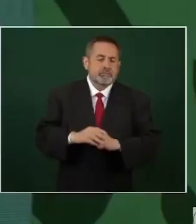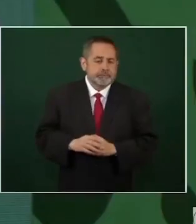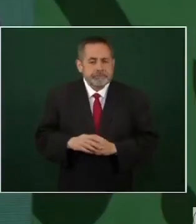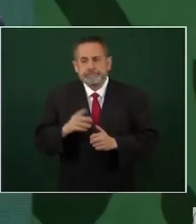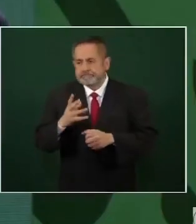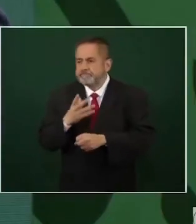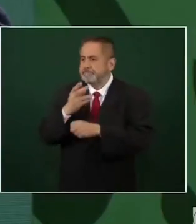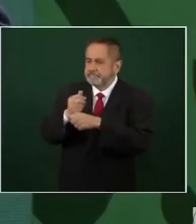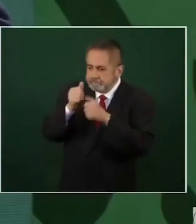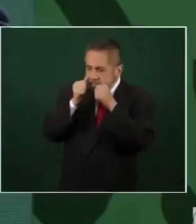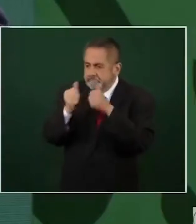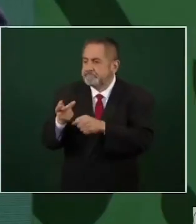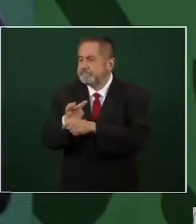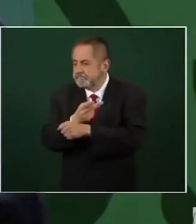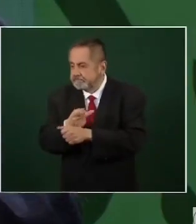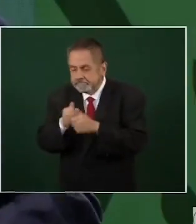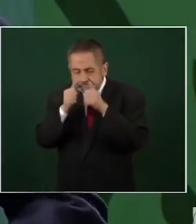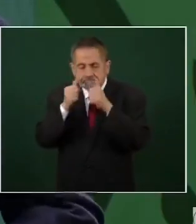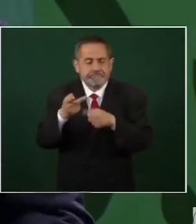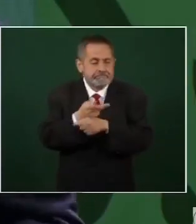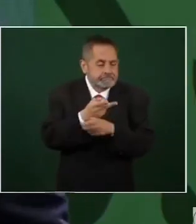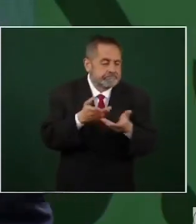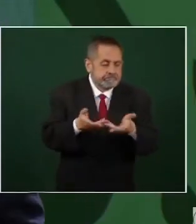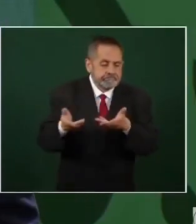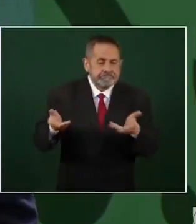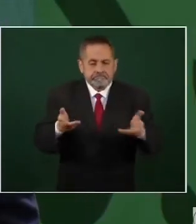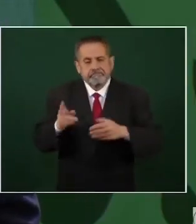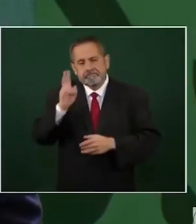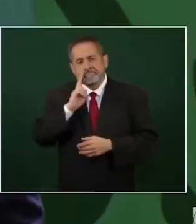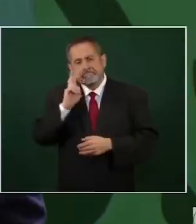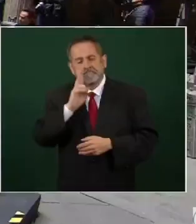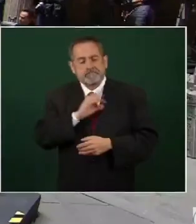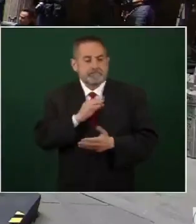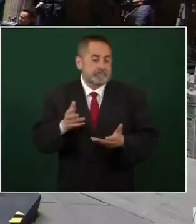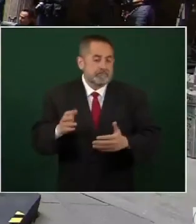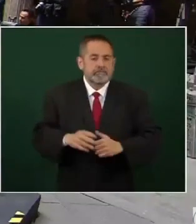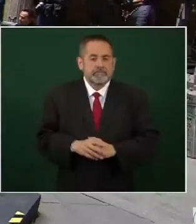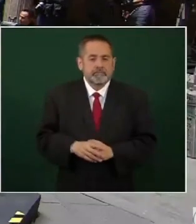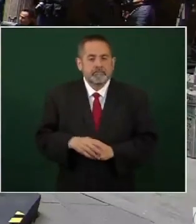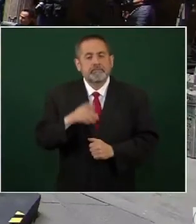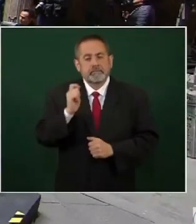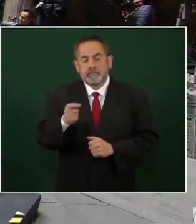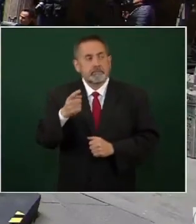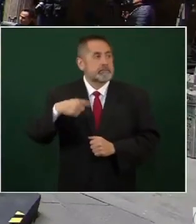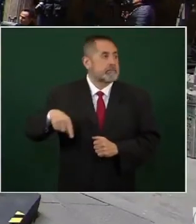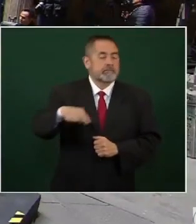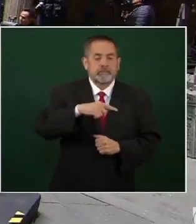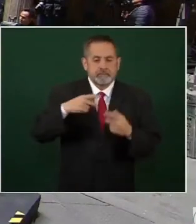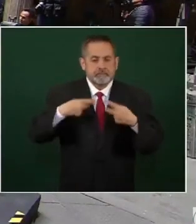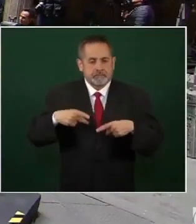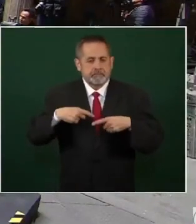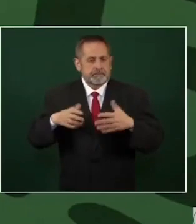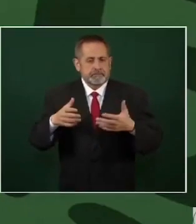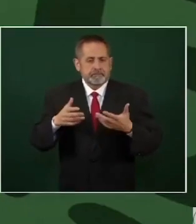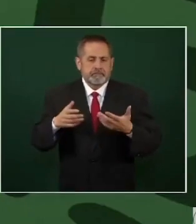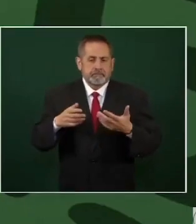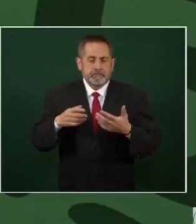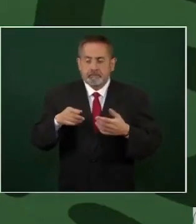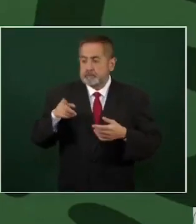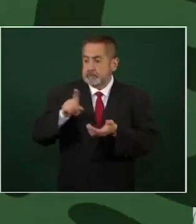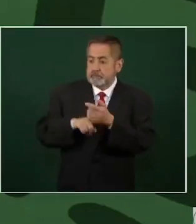estamos atendiendo poco a poco, también de acuerdo a nuestras posibilidades. Y que la gente